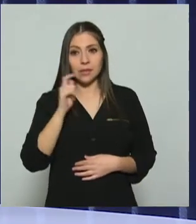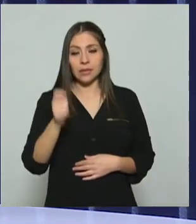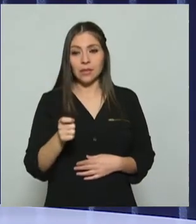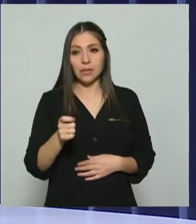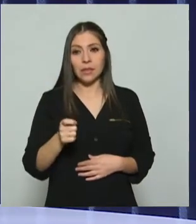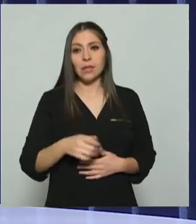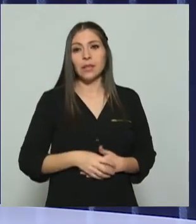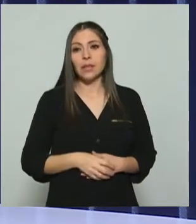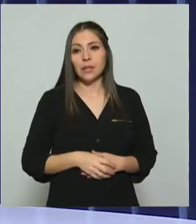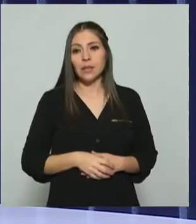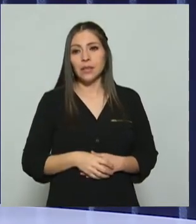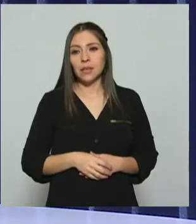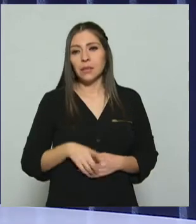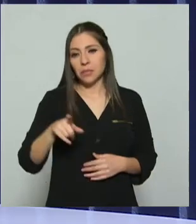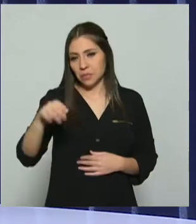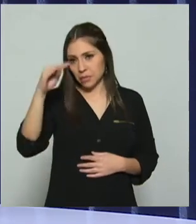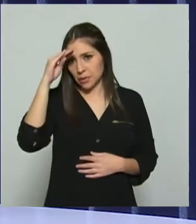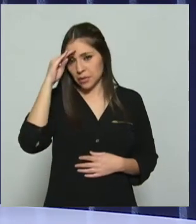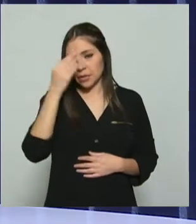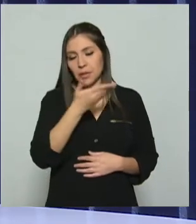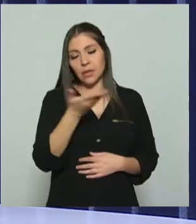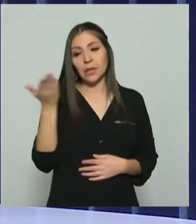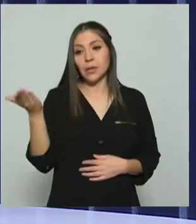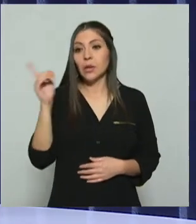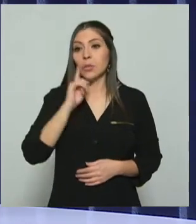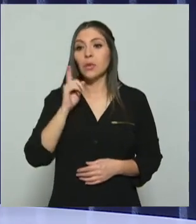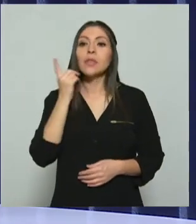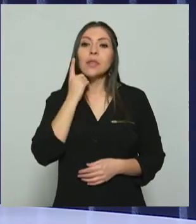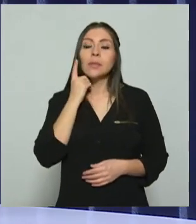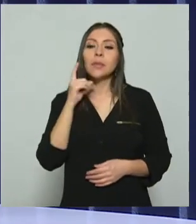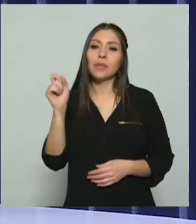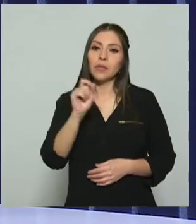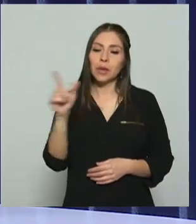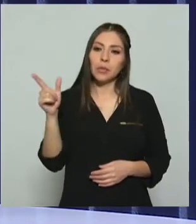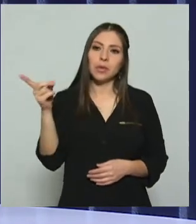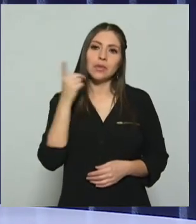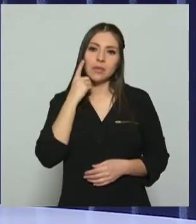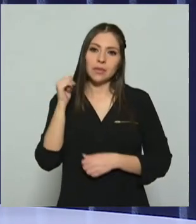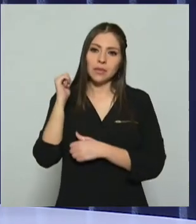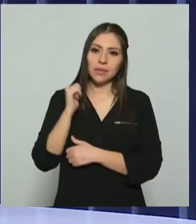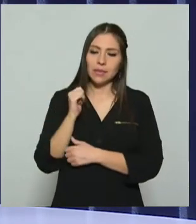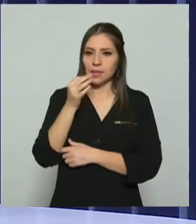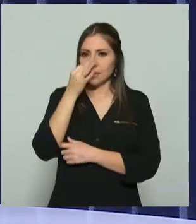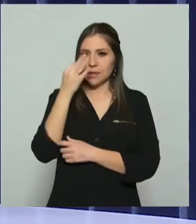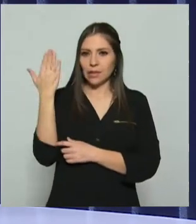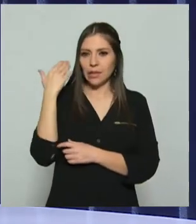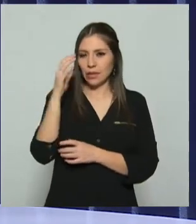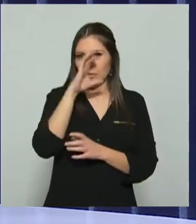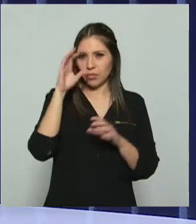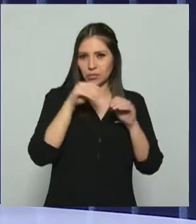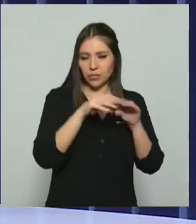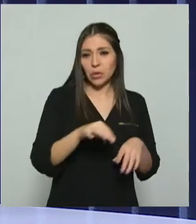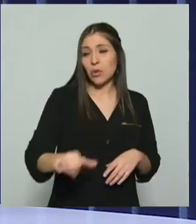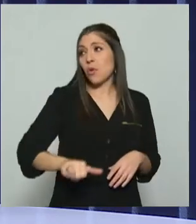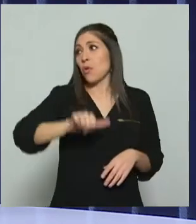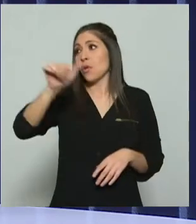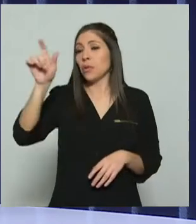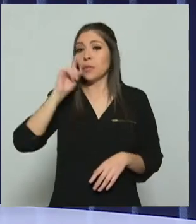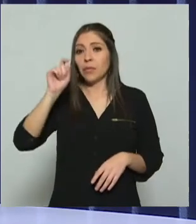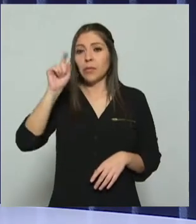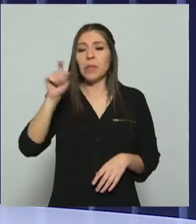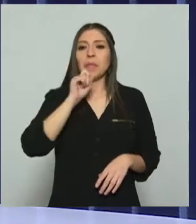verdad, piensa usted, la diputada es famosa, es diputada, tiene un cargo, ya le acaban de hacer un pack. Otras muy famosas les